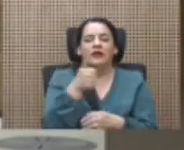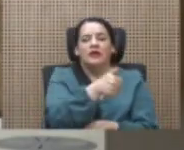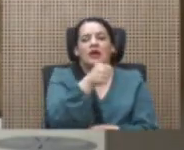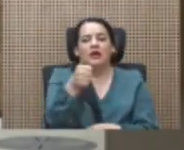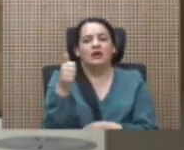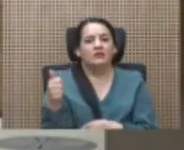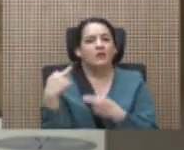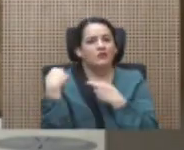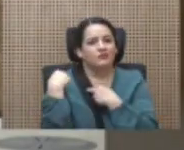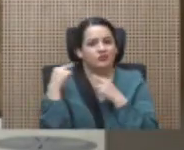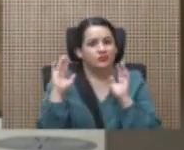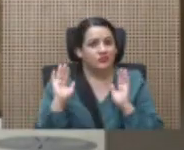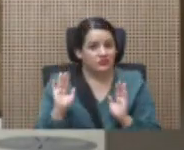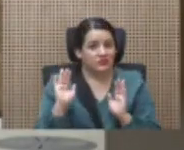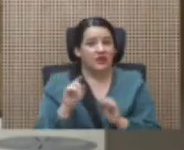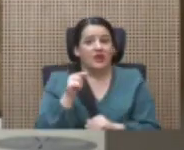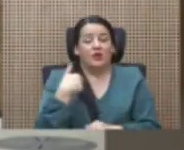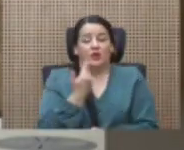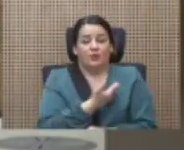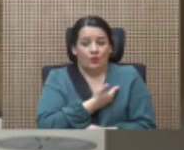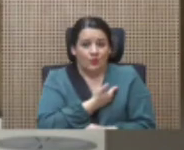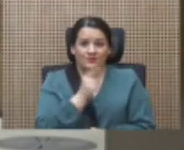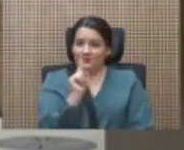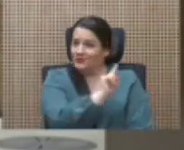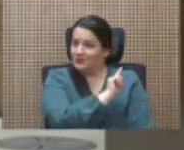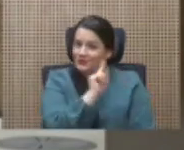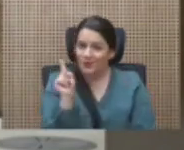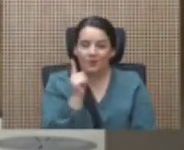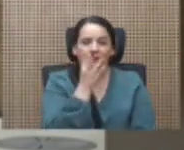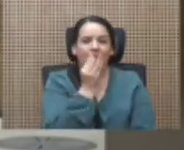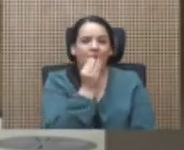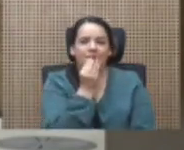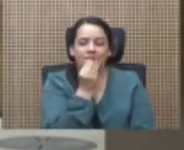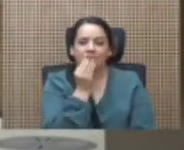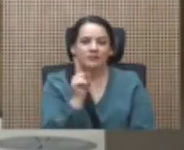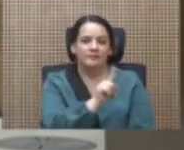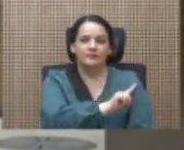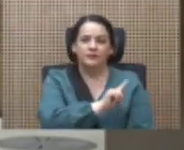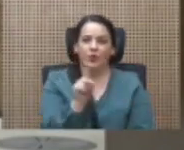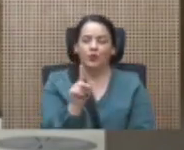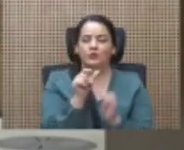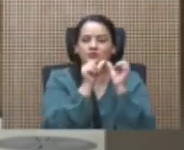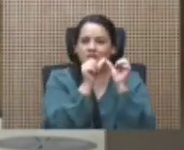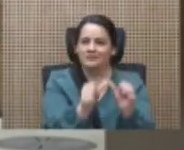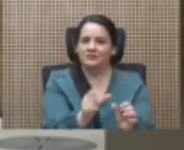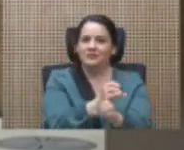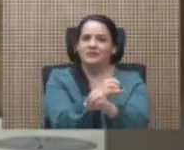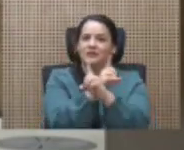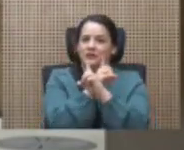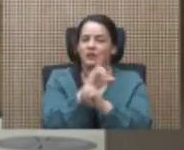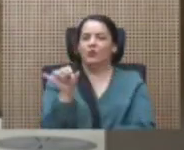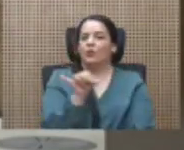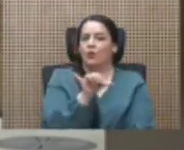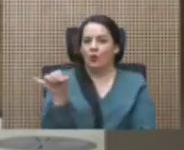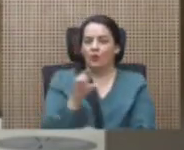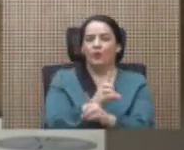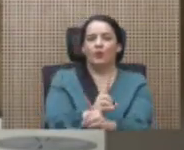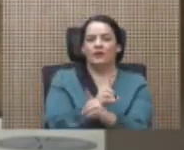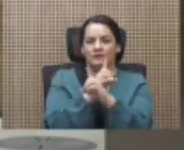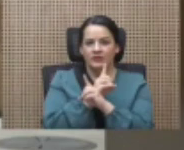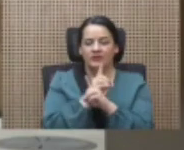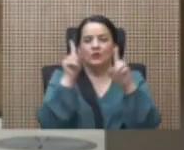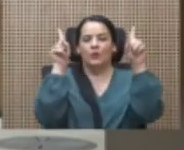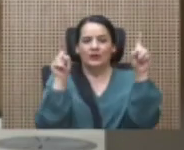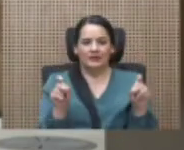vela la nuestra no va a guardar silencio Seguiremos defendiendo como lo hemos defendido una